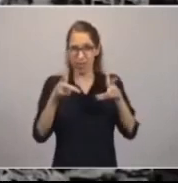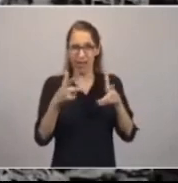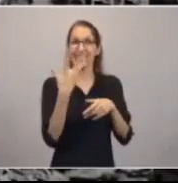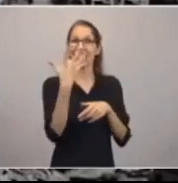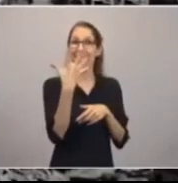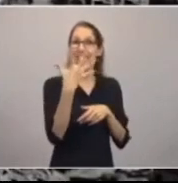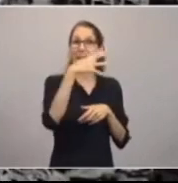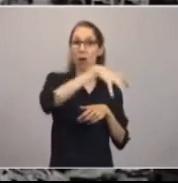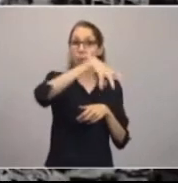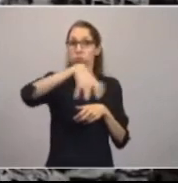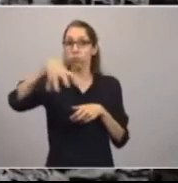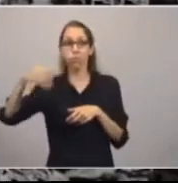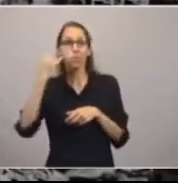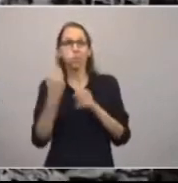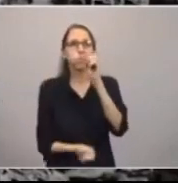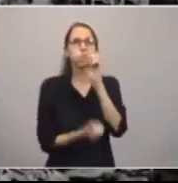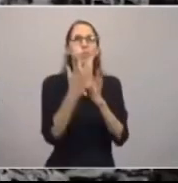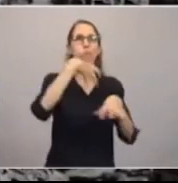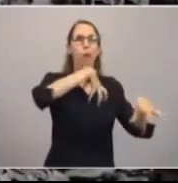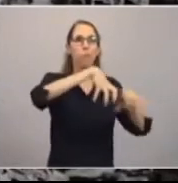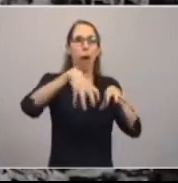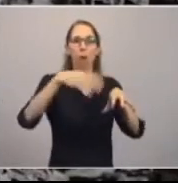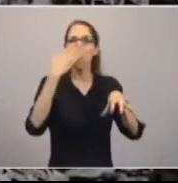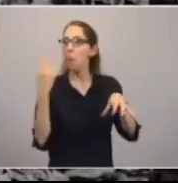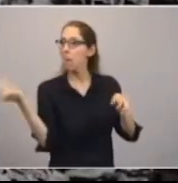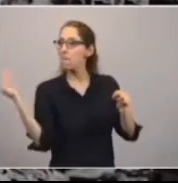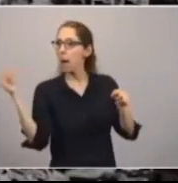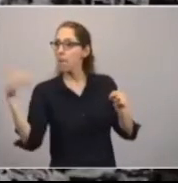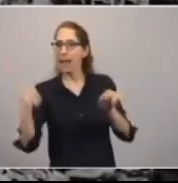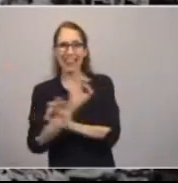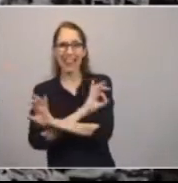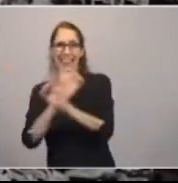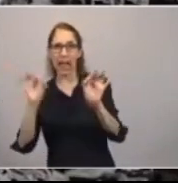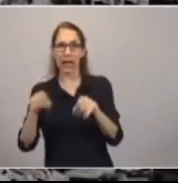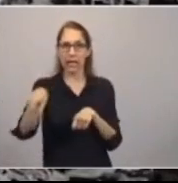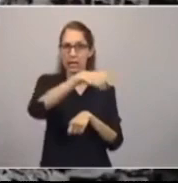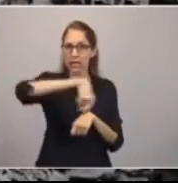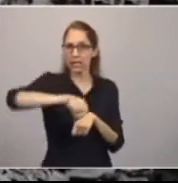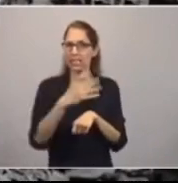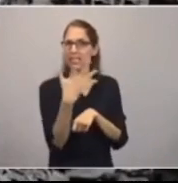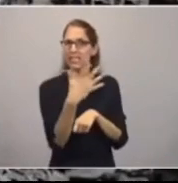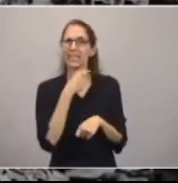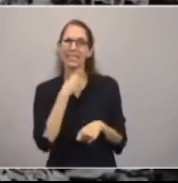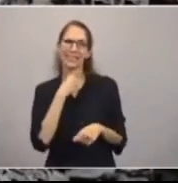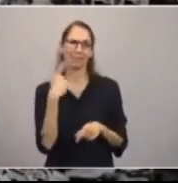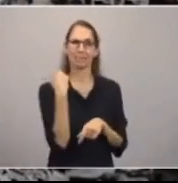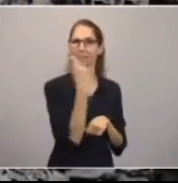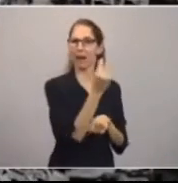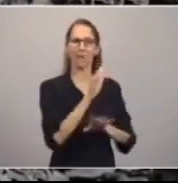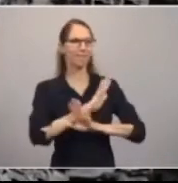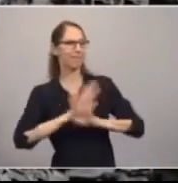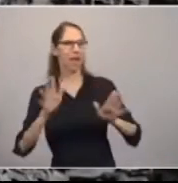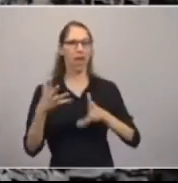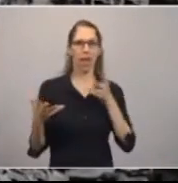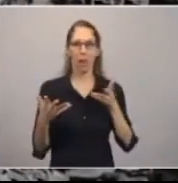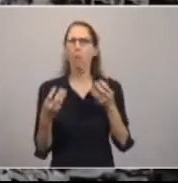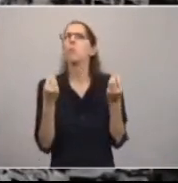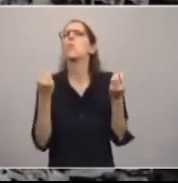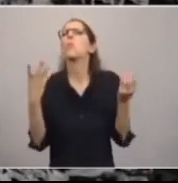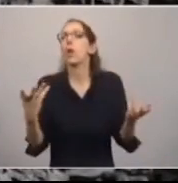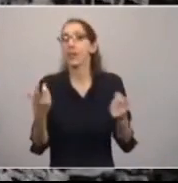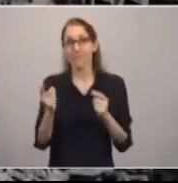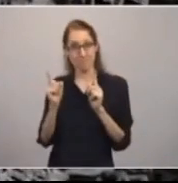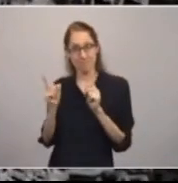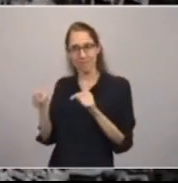ir? Pasó eso porque básicamente esas políticas, ese plan, ese paquete de